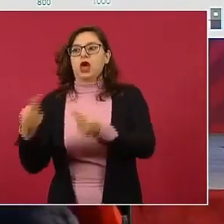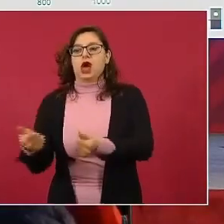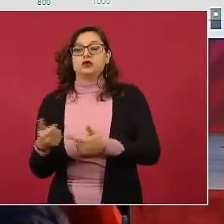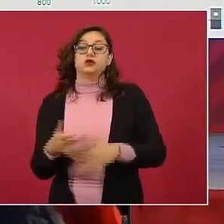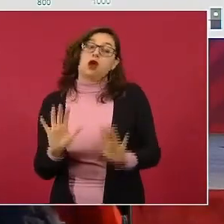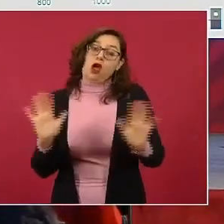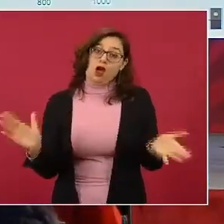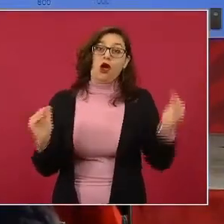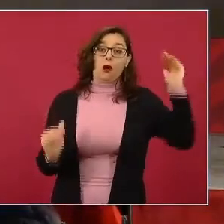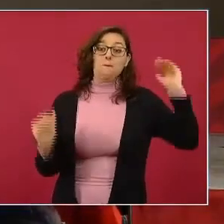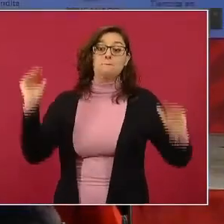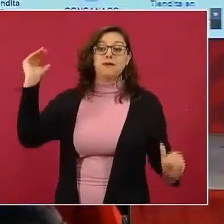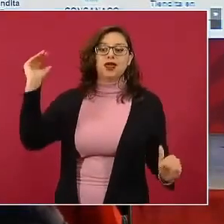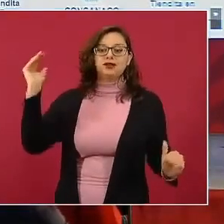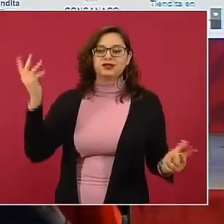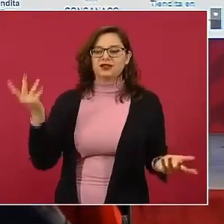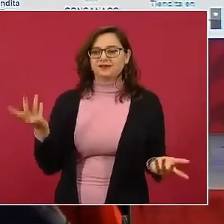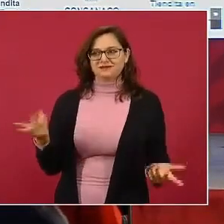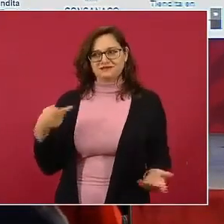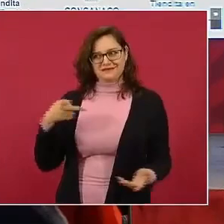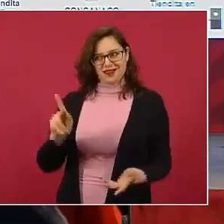siguiente, por favor.